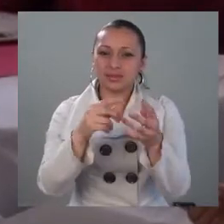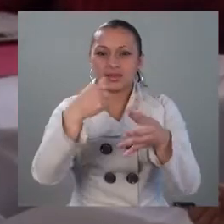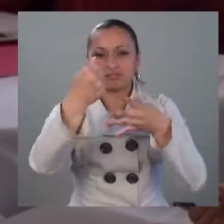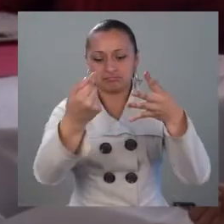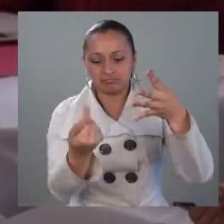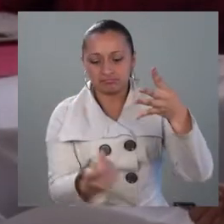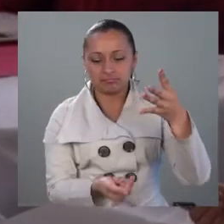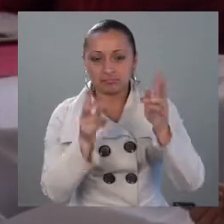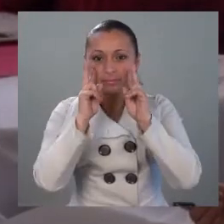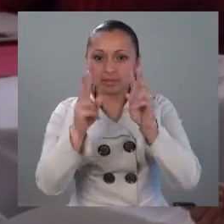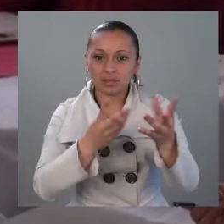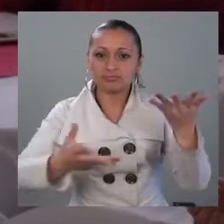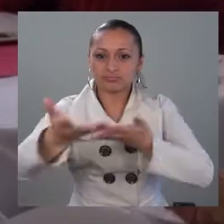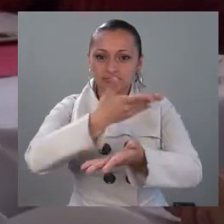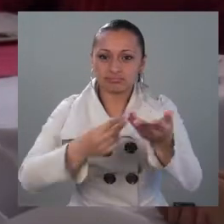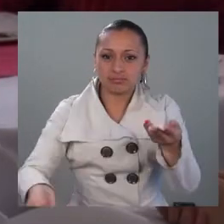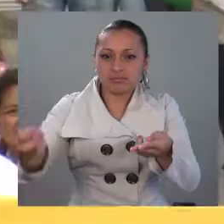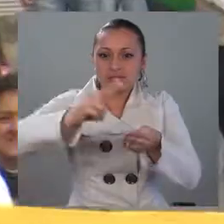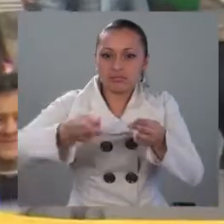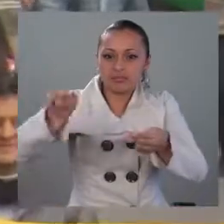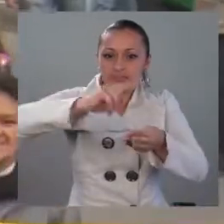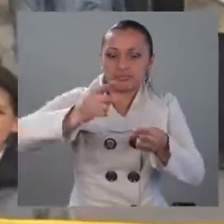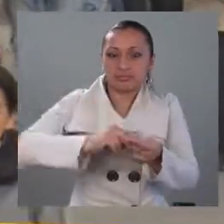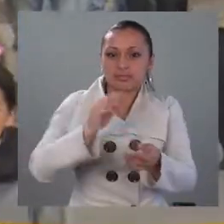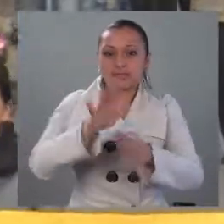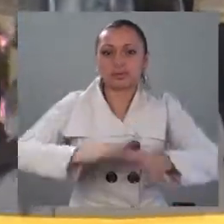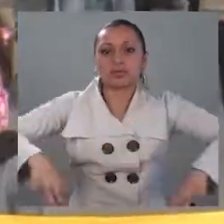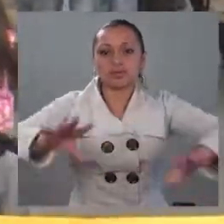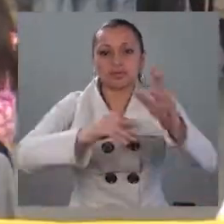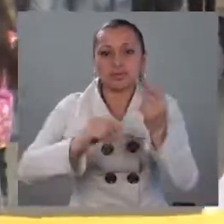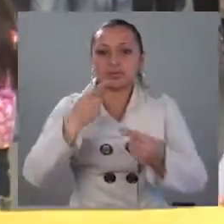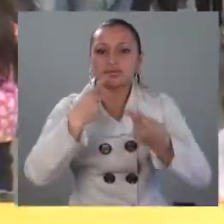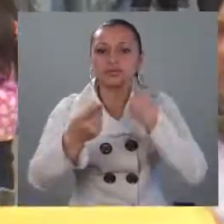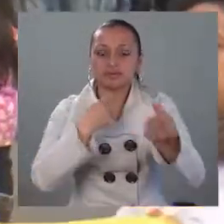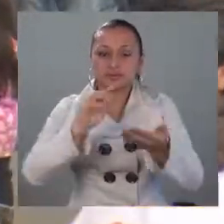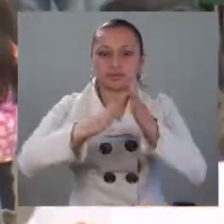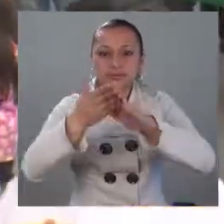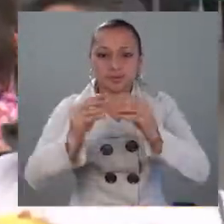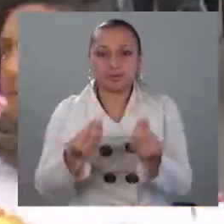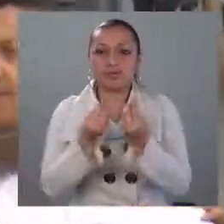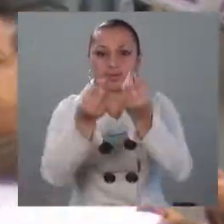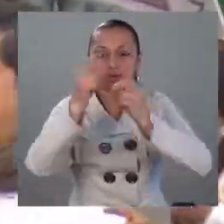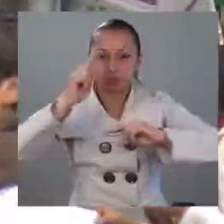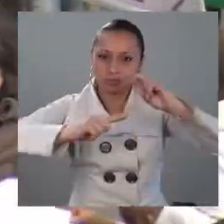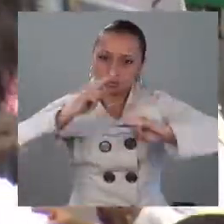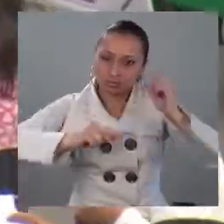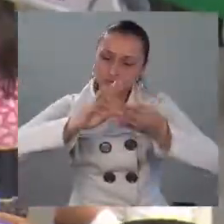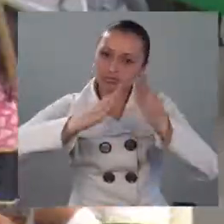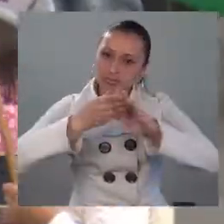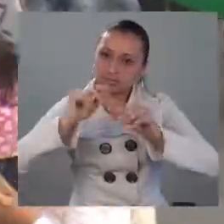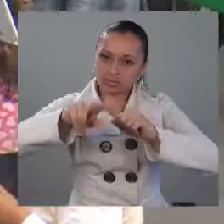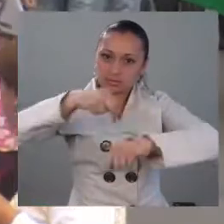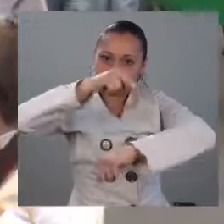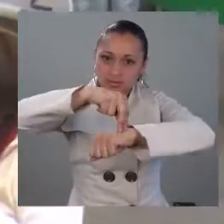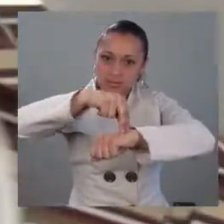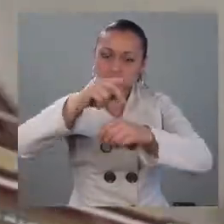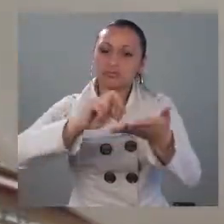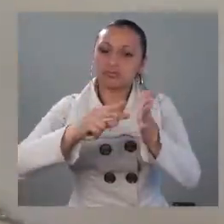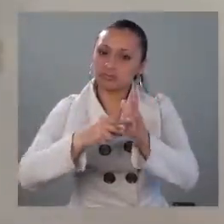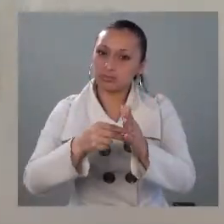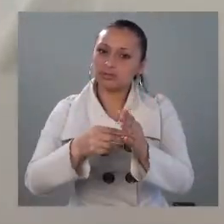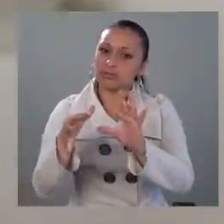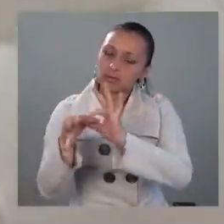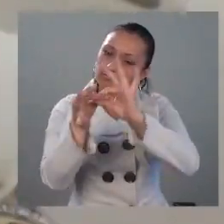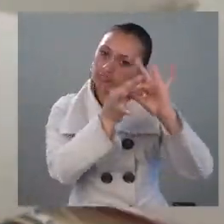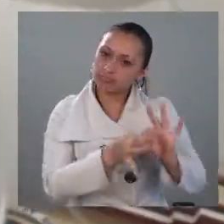ámbitos, puntos y expresiones, para que desde múltiples espacios de diálogo centrados en la idea de que construir la paz en Nariño es una